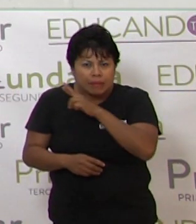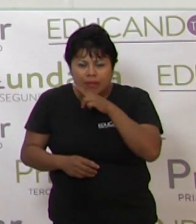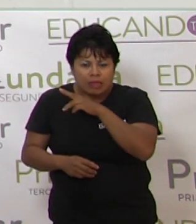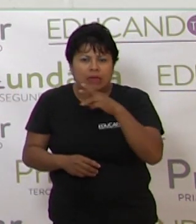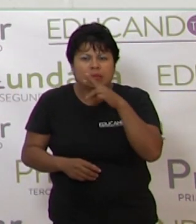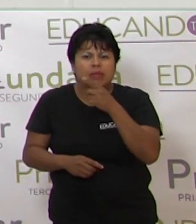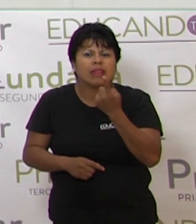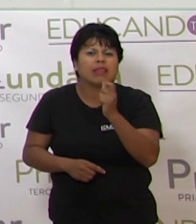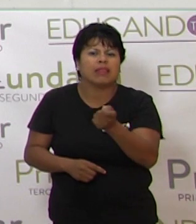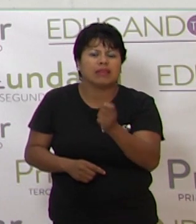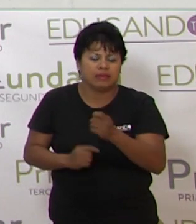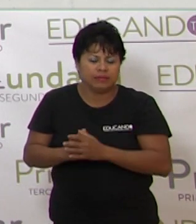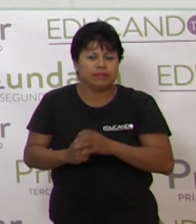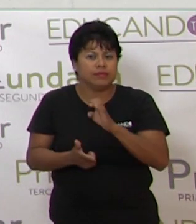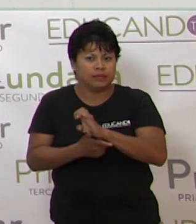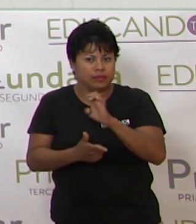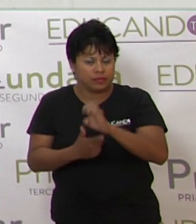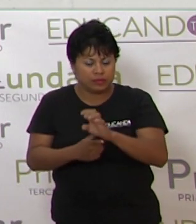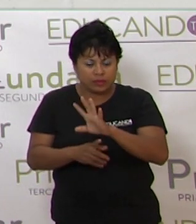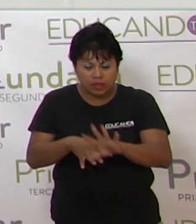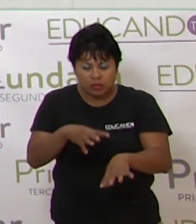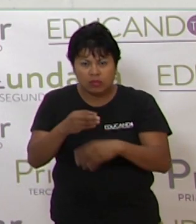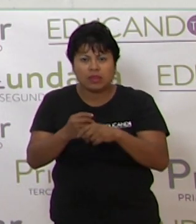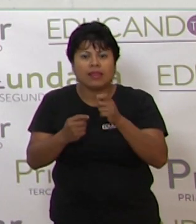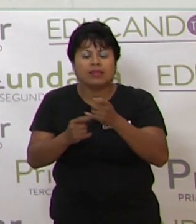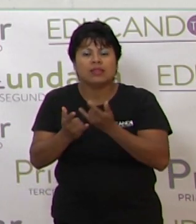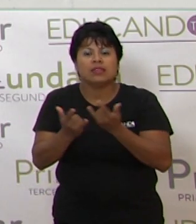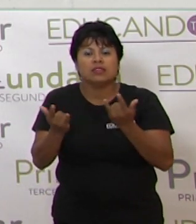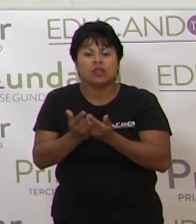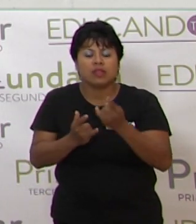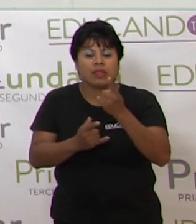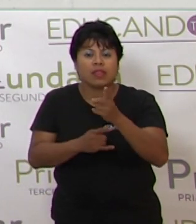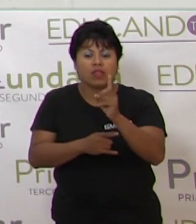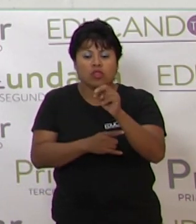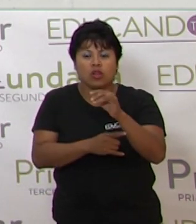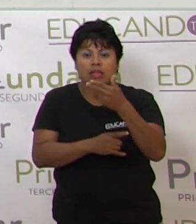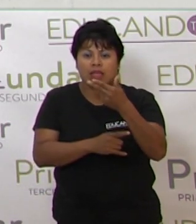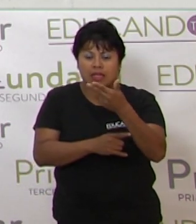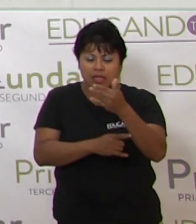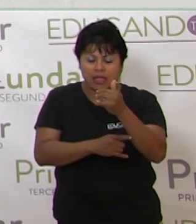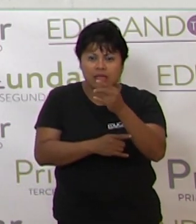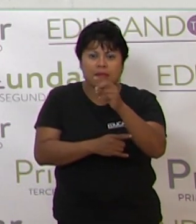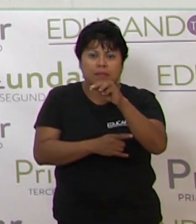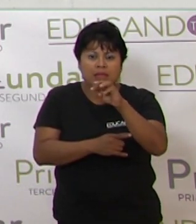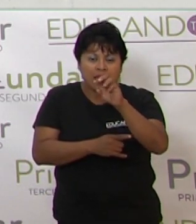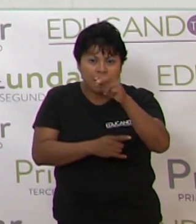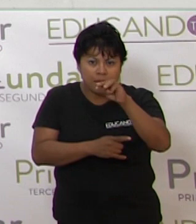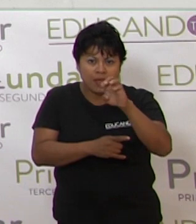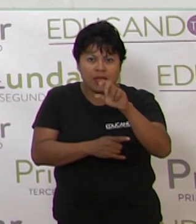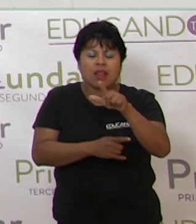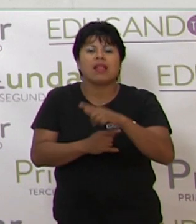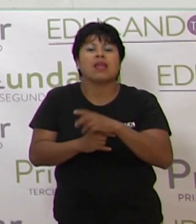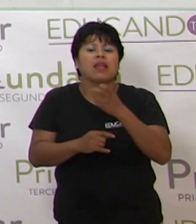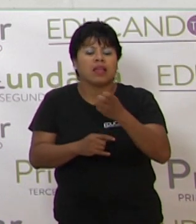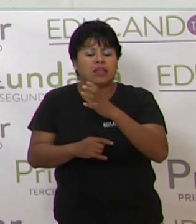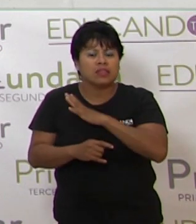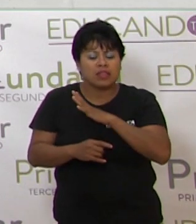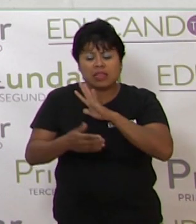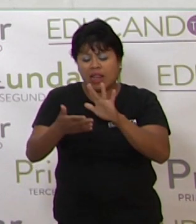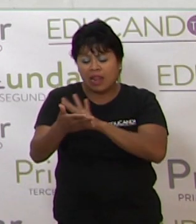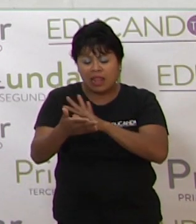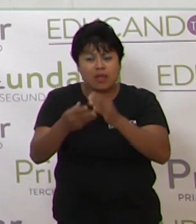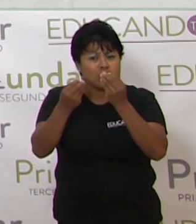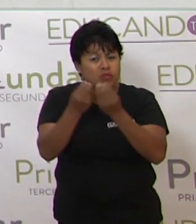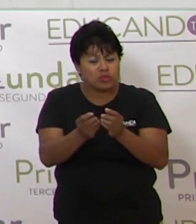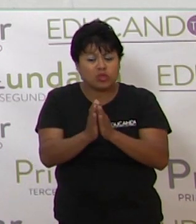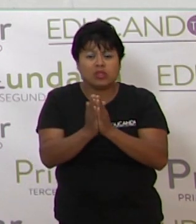a ver de qué se trata. Entonces, el argumento es la historia de un hidalgo de la Mancha de unos 50 años que tras leer